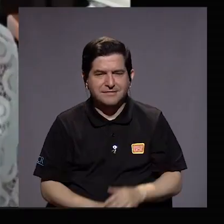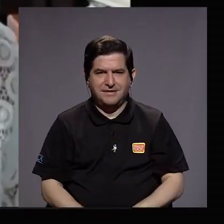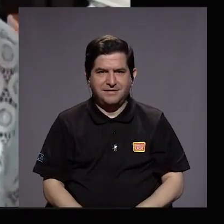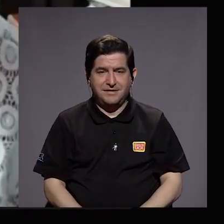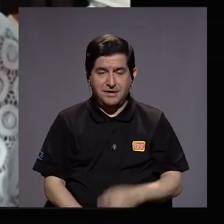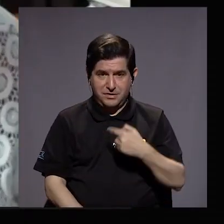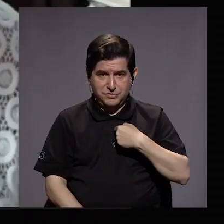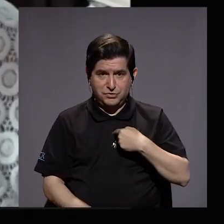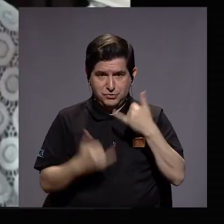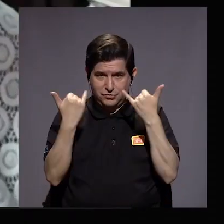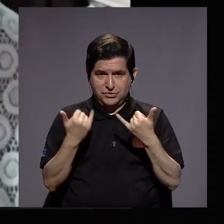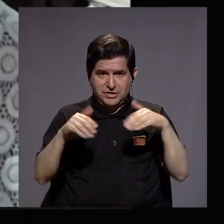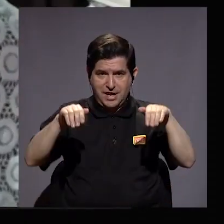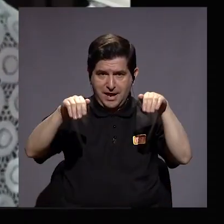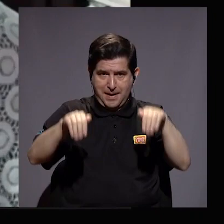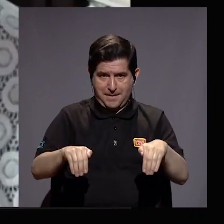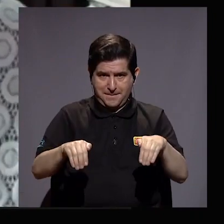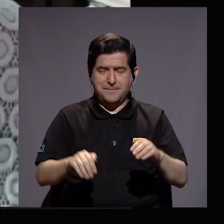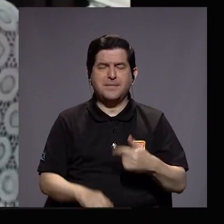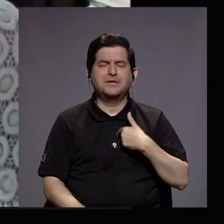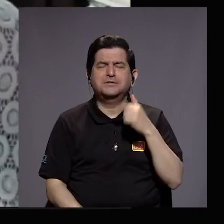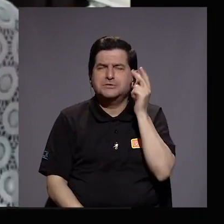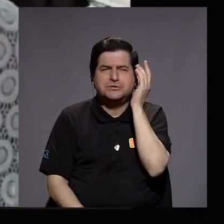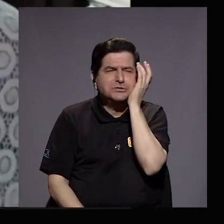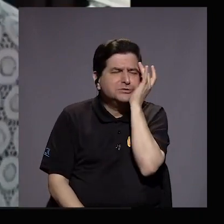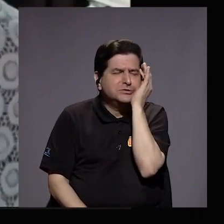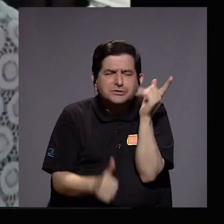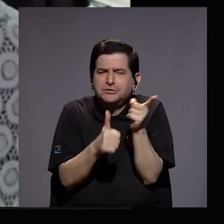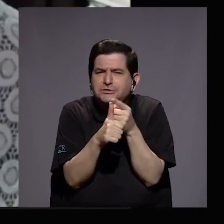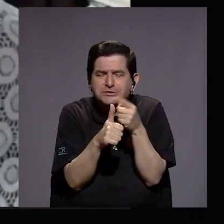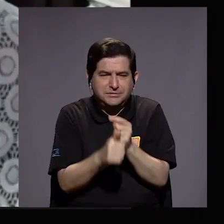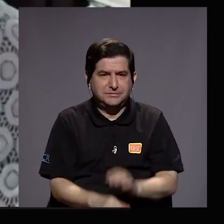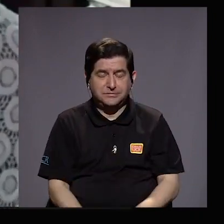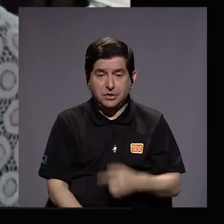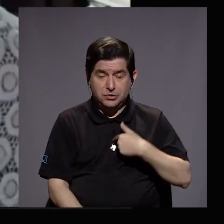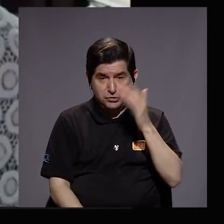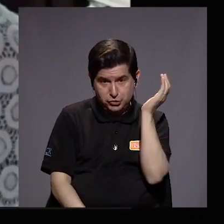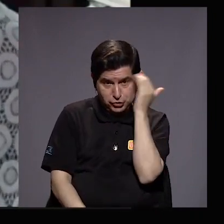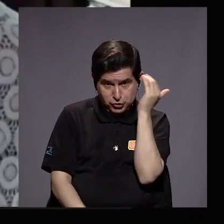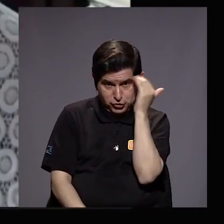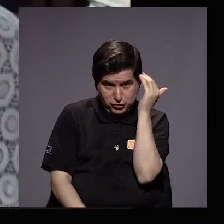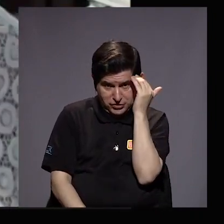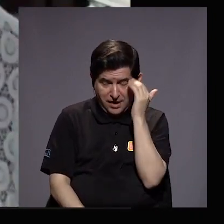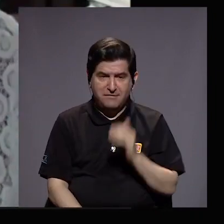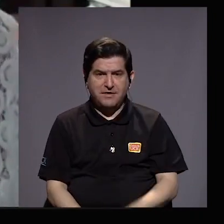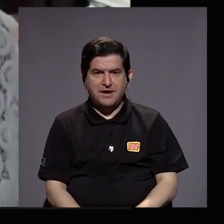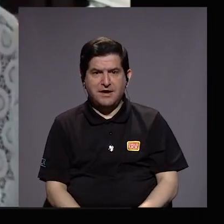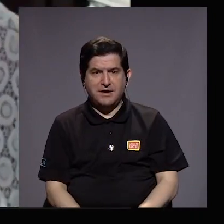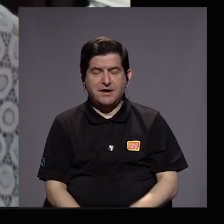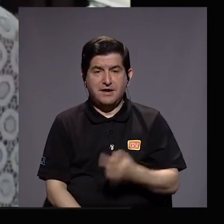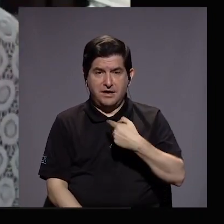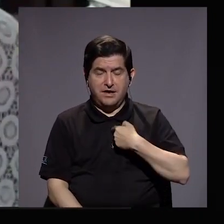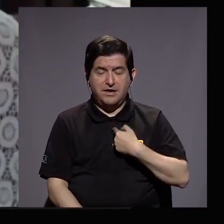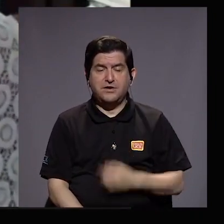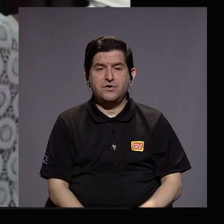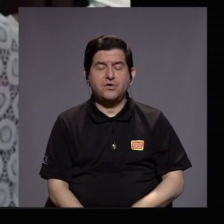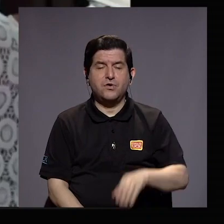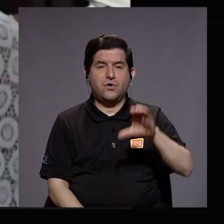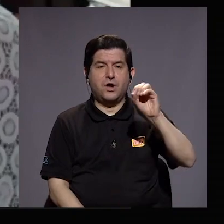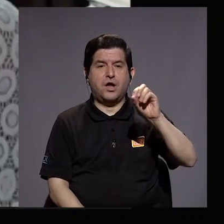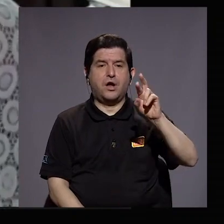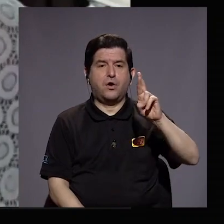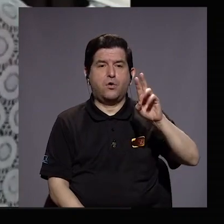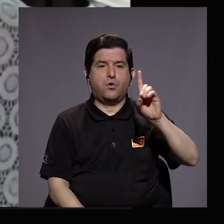Bueno, al llegar a la magistratura me preocupé en primer lugar porque lo que yo conocía y lo que había adquirido en Córdoba,